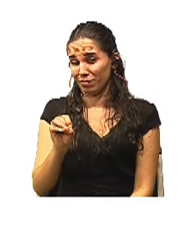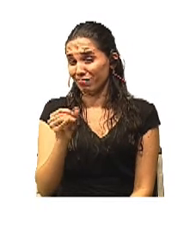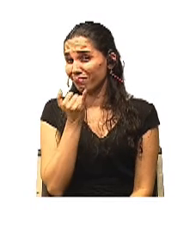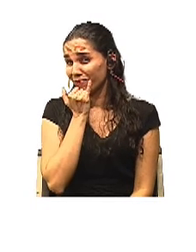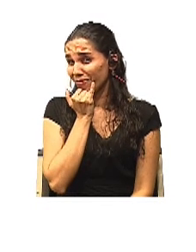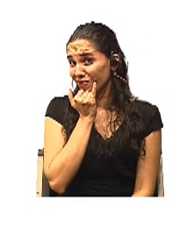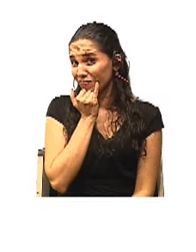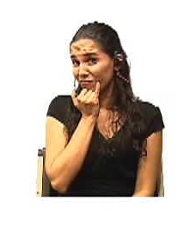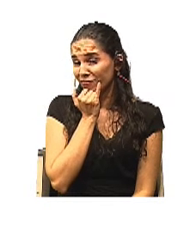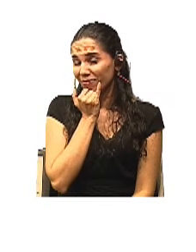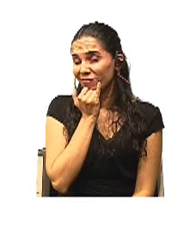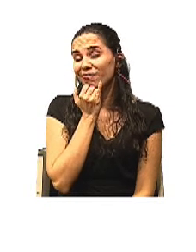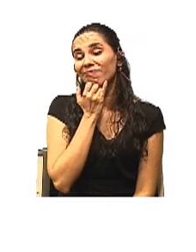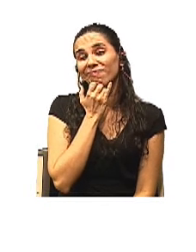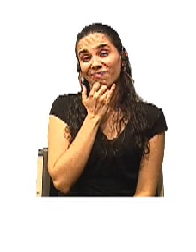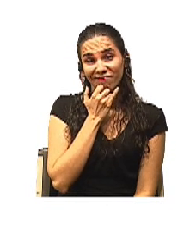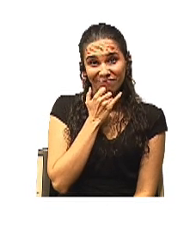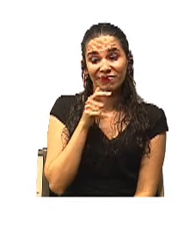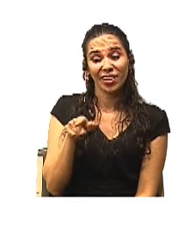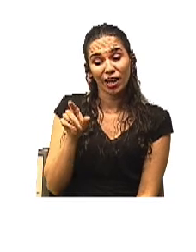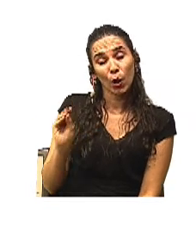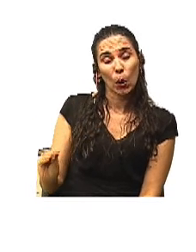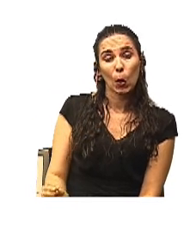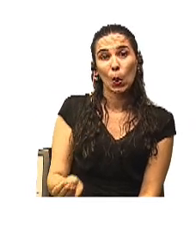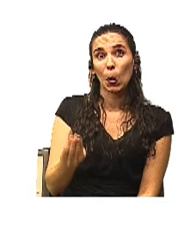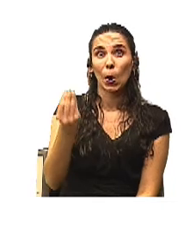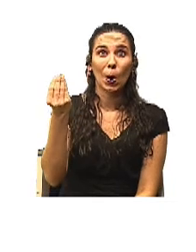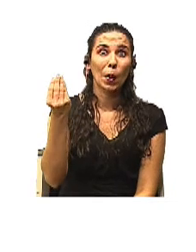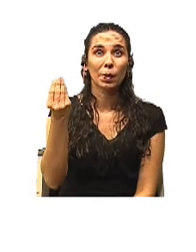Bueno, ese es un joven